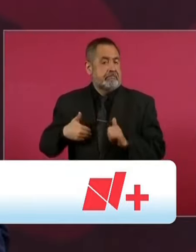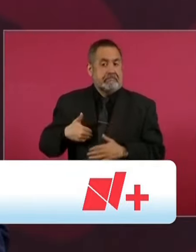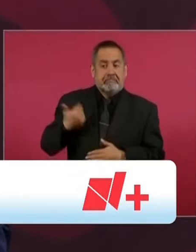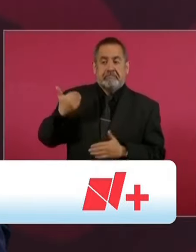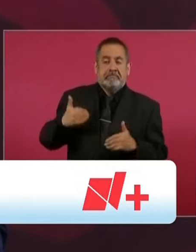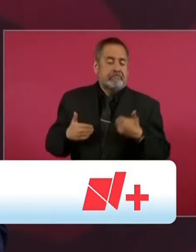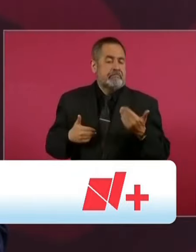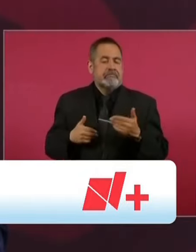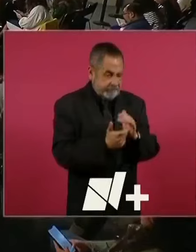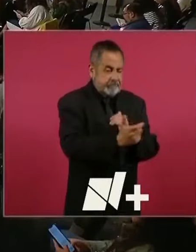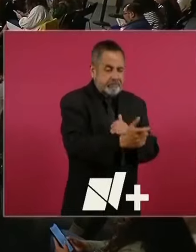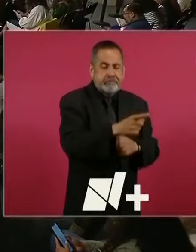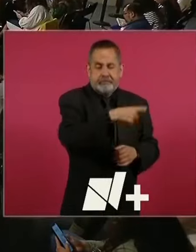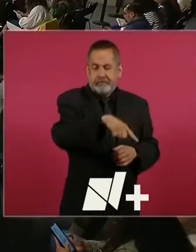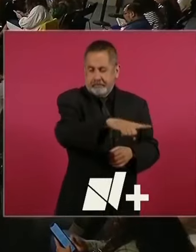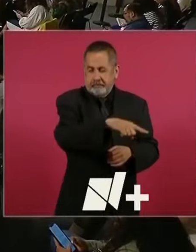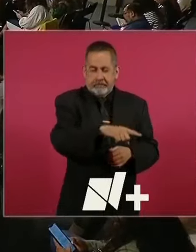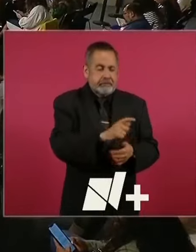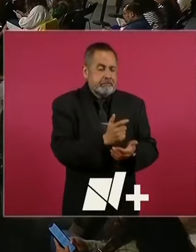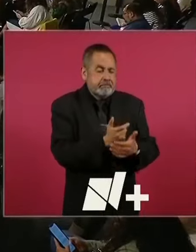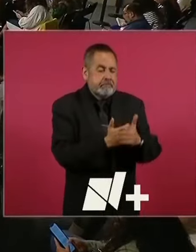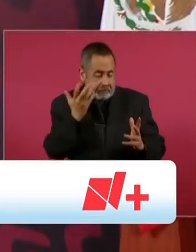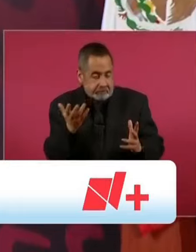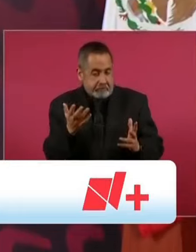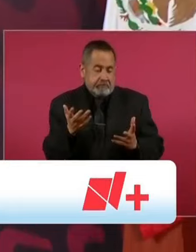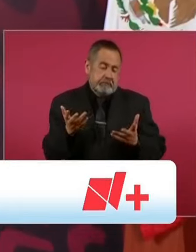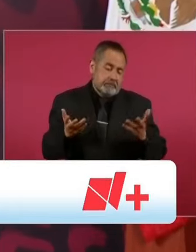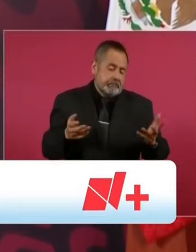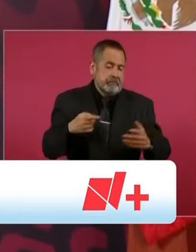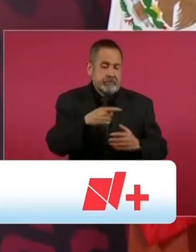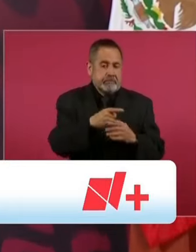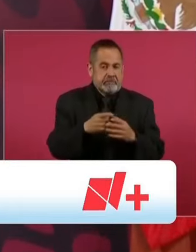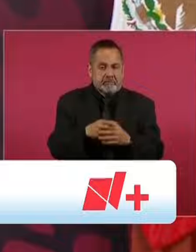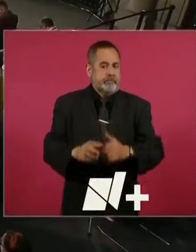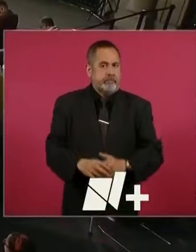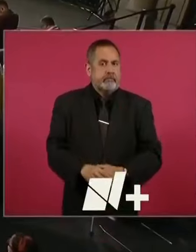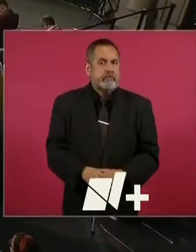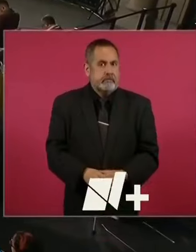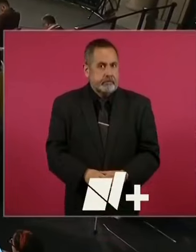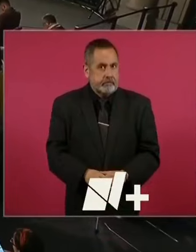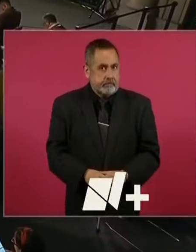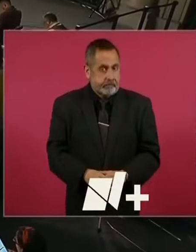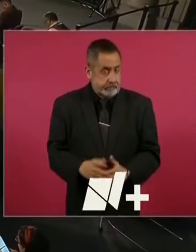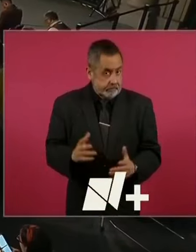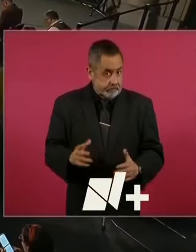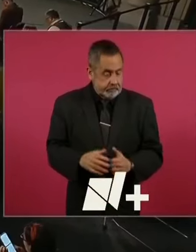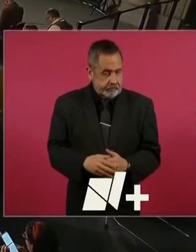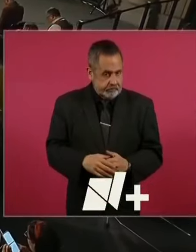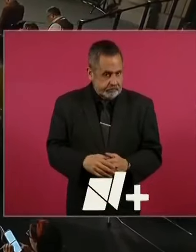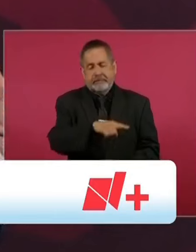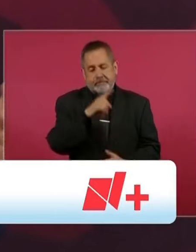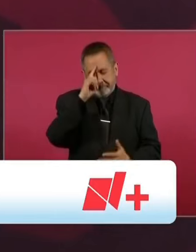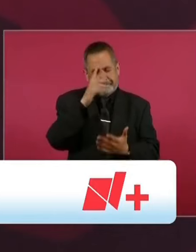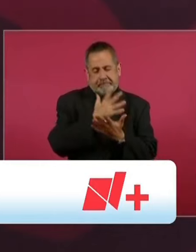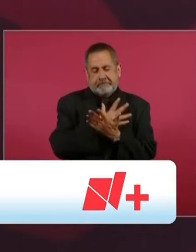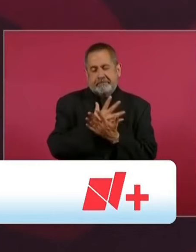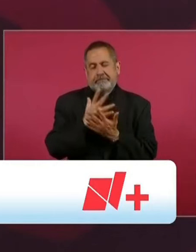con algún tema y buscan generar miedo, temor, magnifican